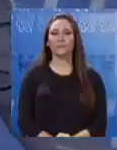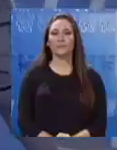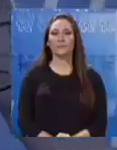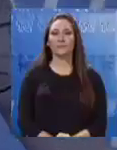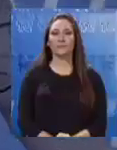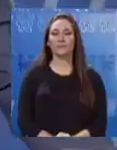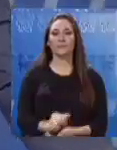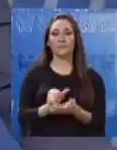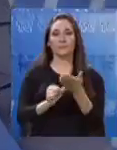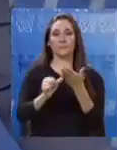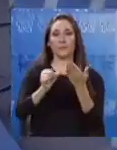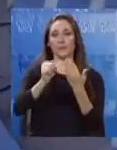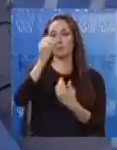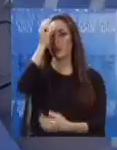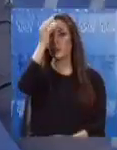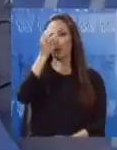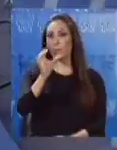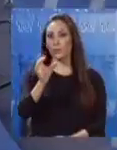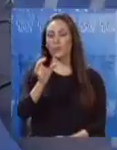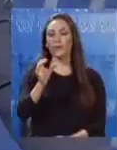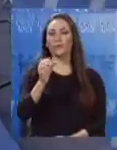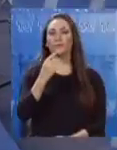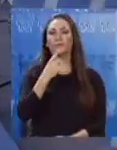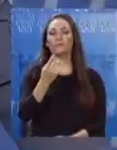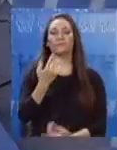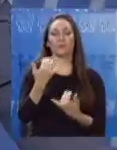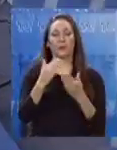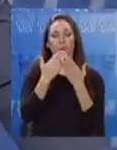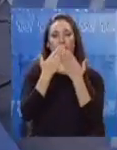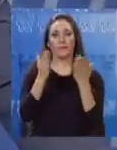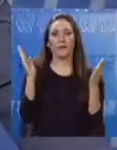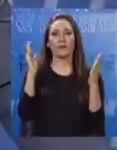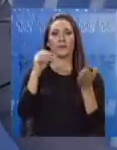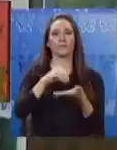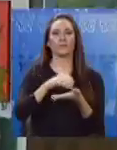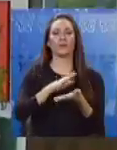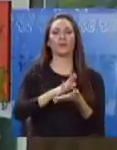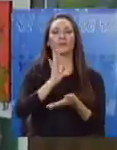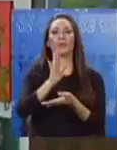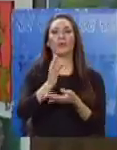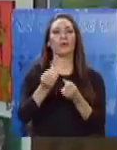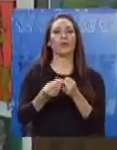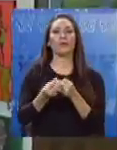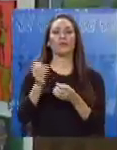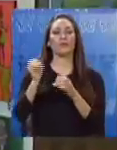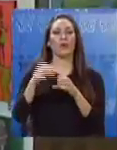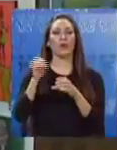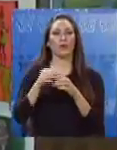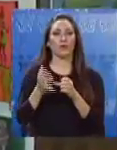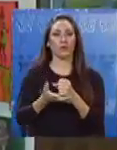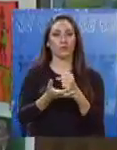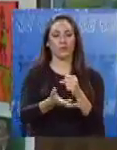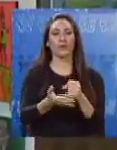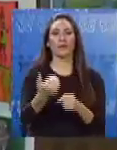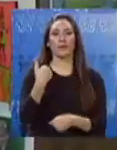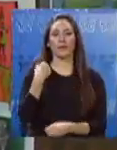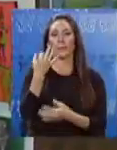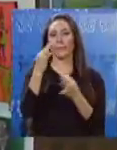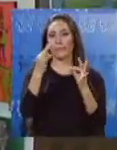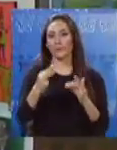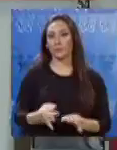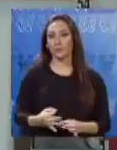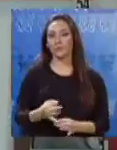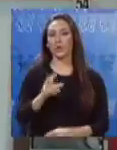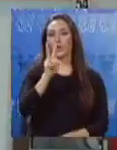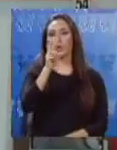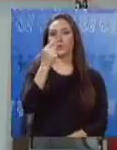El Ministerio de Cultura informó que se mantiene abierta la convocatoria para los fondos concursables, que este año cuenta con un presupuesto de